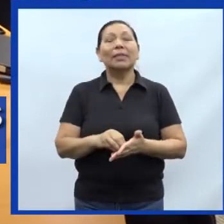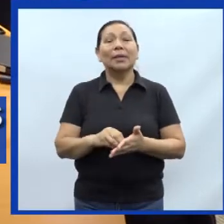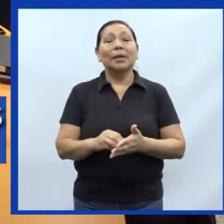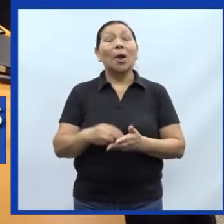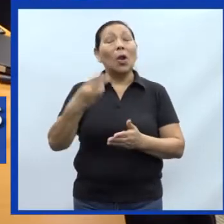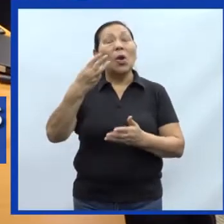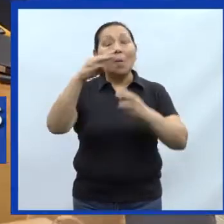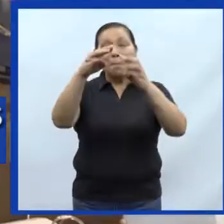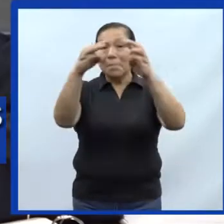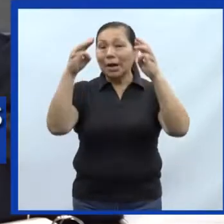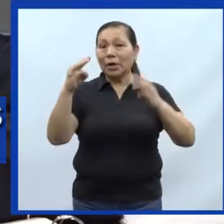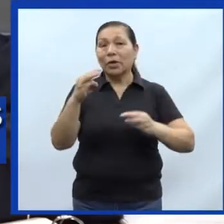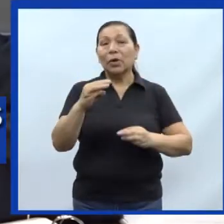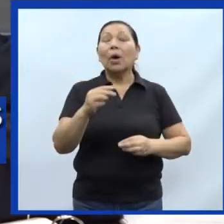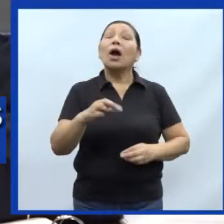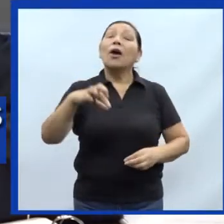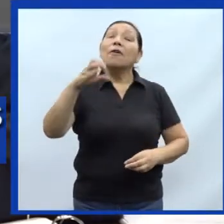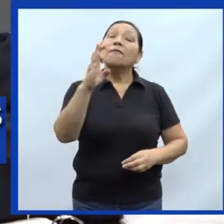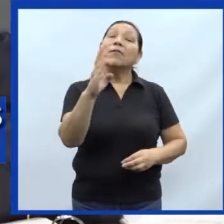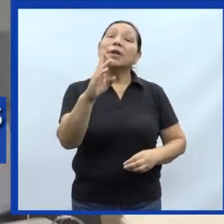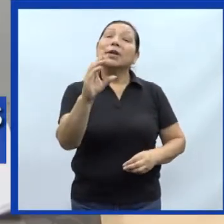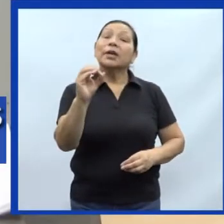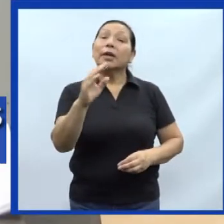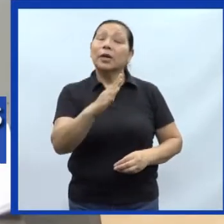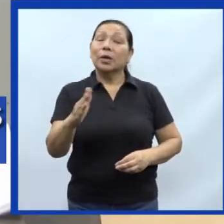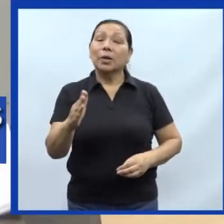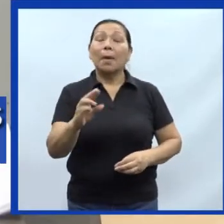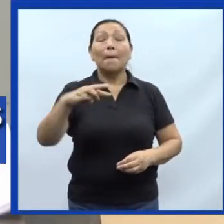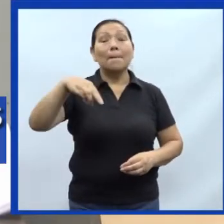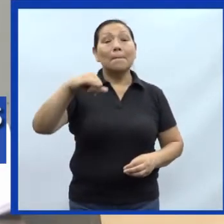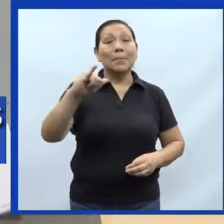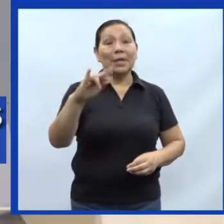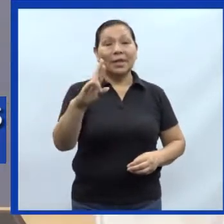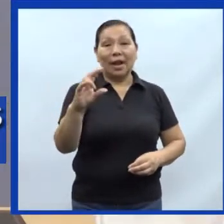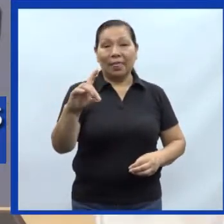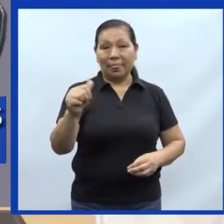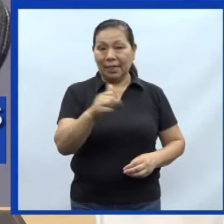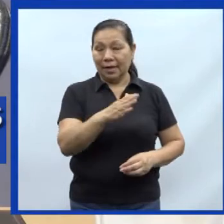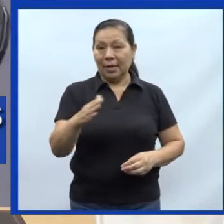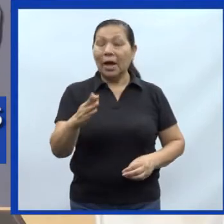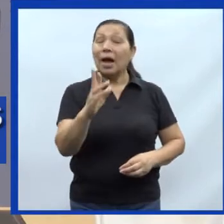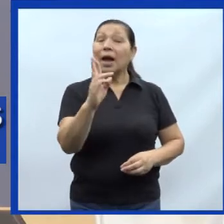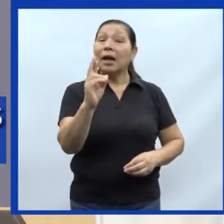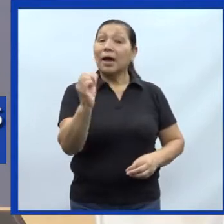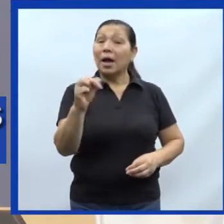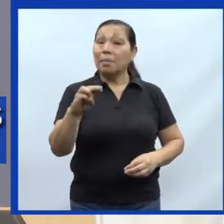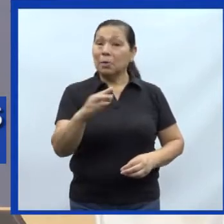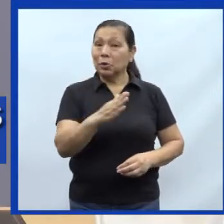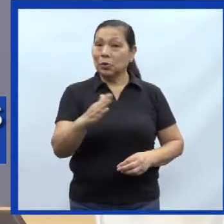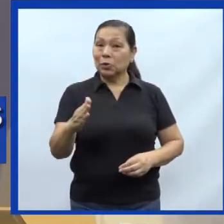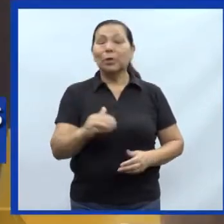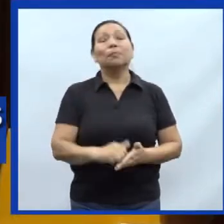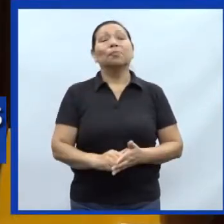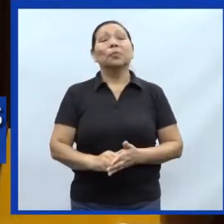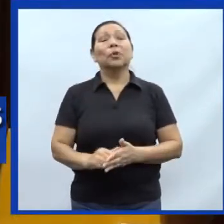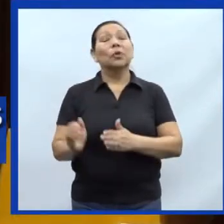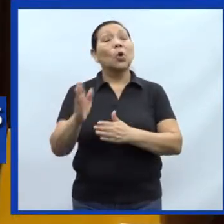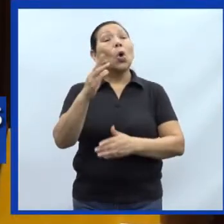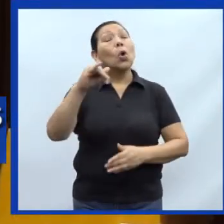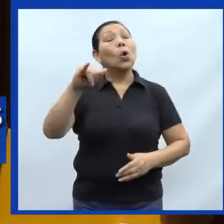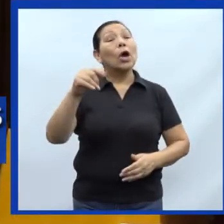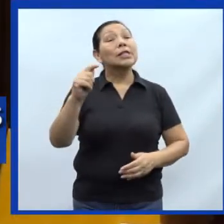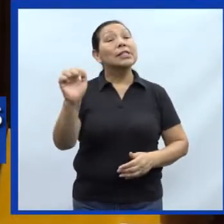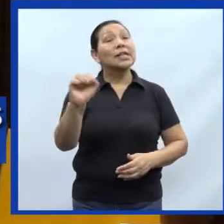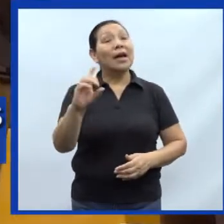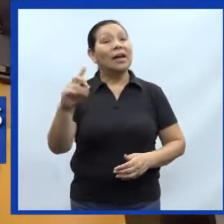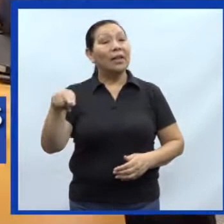los magistrados Augusto Ferrero Costa, Manuel Miranda Canales, Carlos Ramos Núñez, ponente, y José Luis